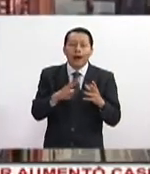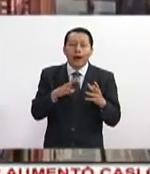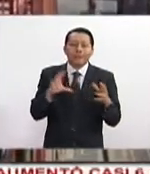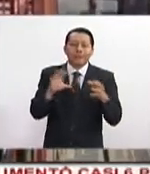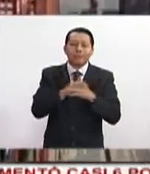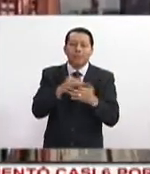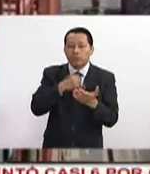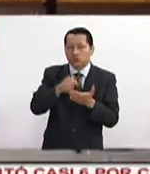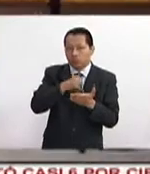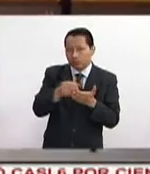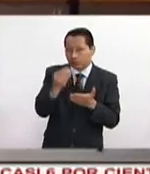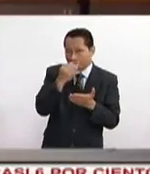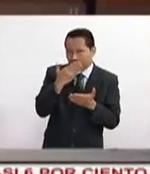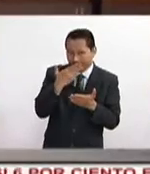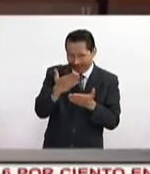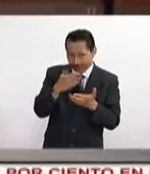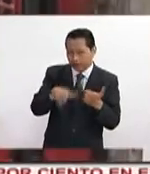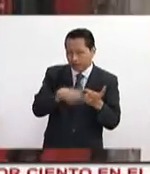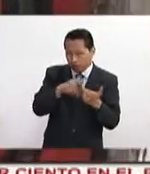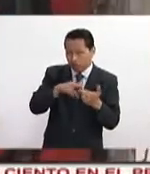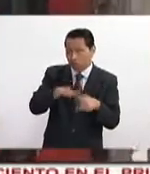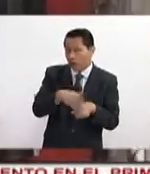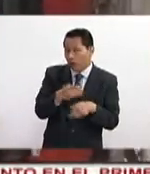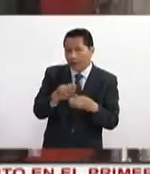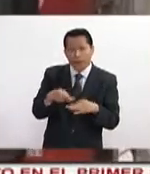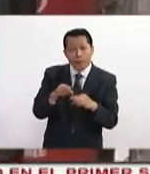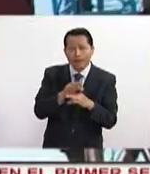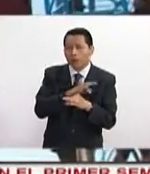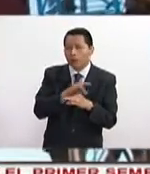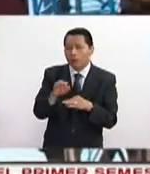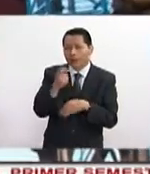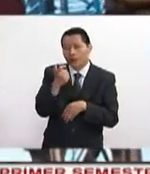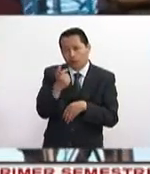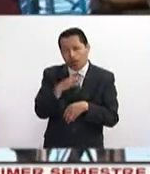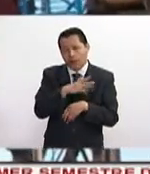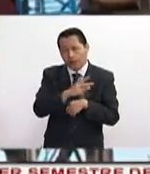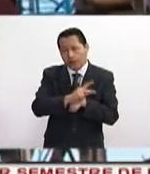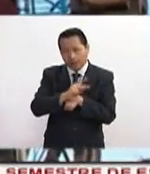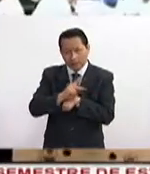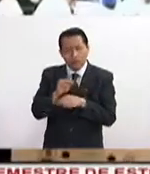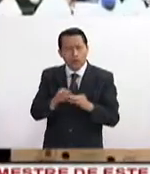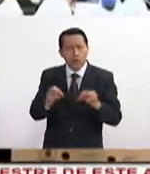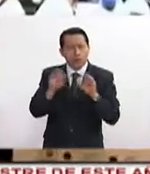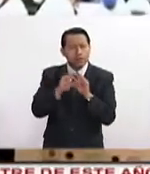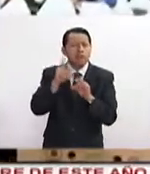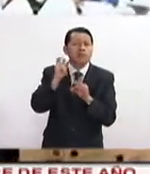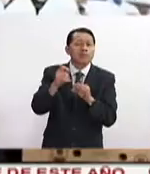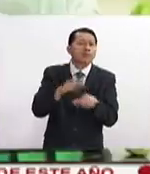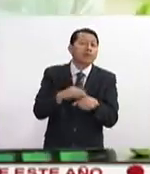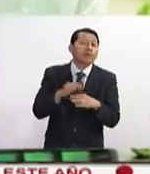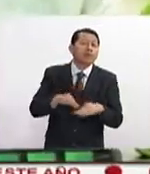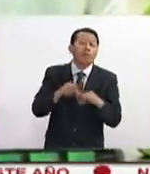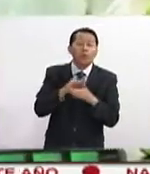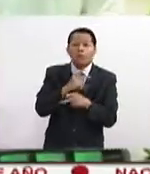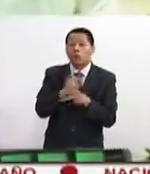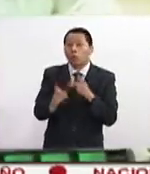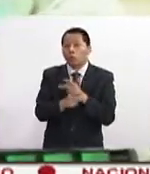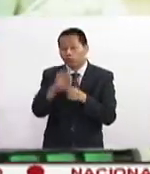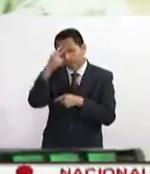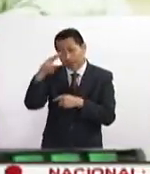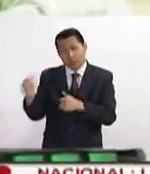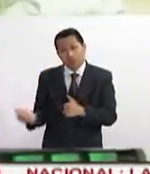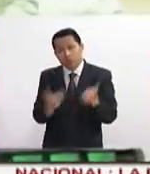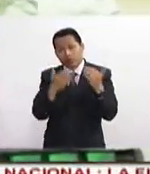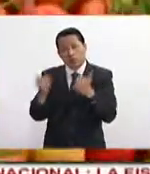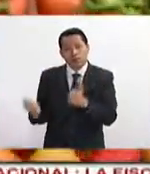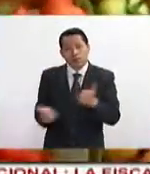sector agroalimentario en la región por ser indispensable para la economía de cada país. Los principales productos mexicanos que se exportan a